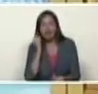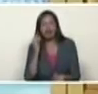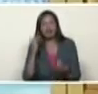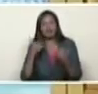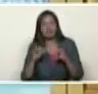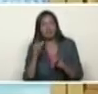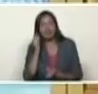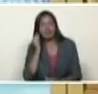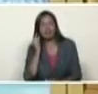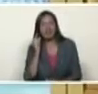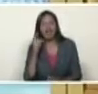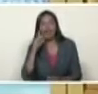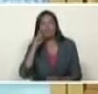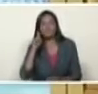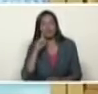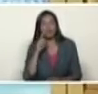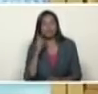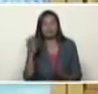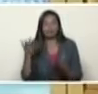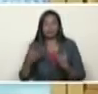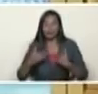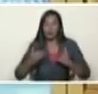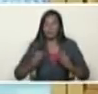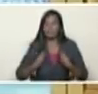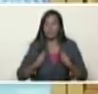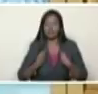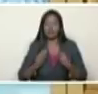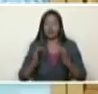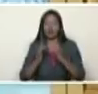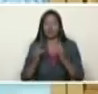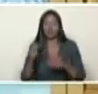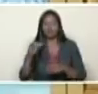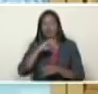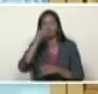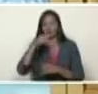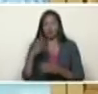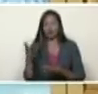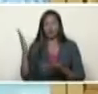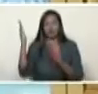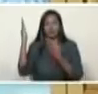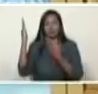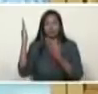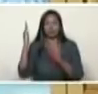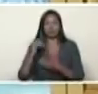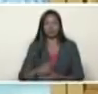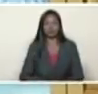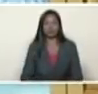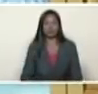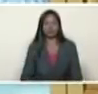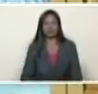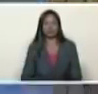hija embarazada que trae vida. Omar Prieto, el Zulia, adelante, querido hermano, compañero.